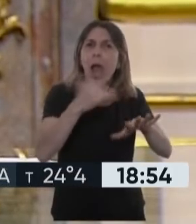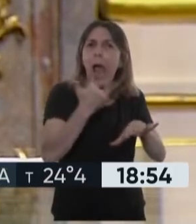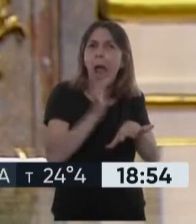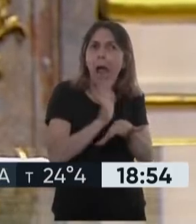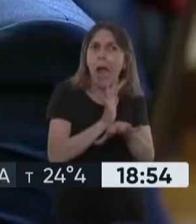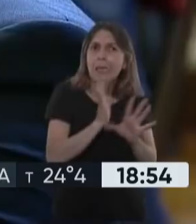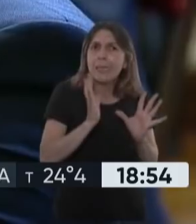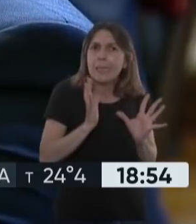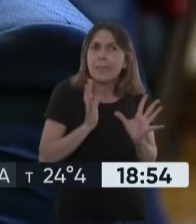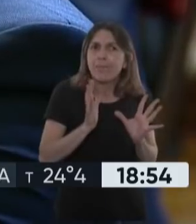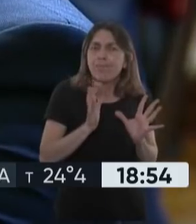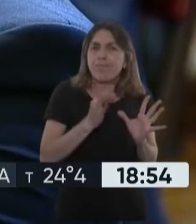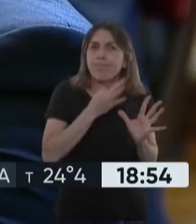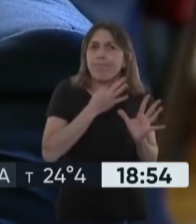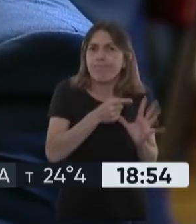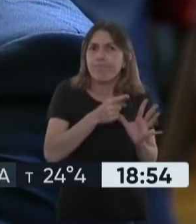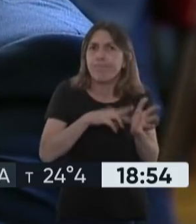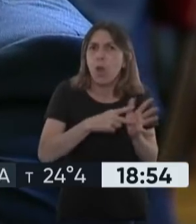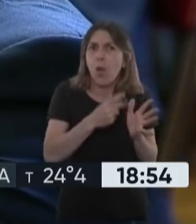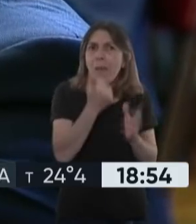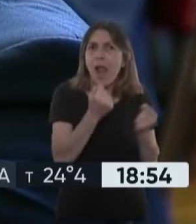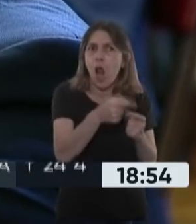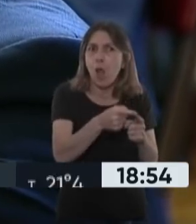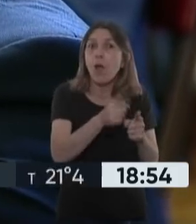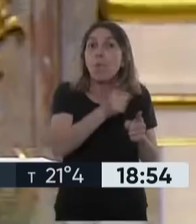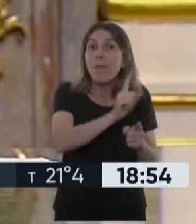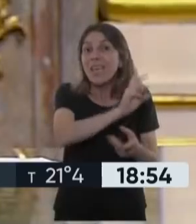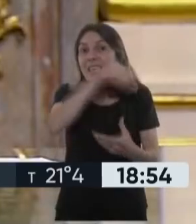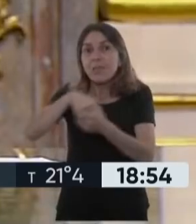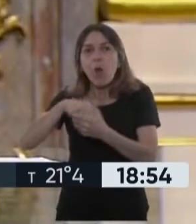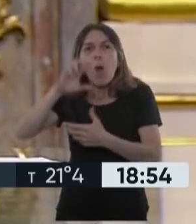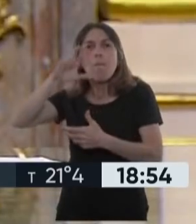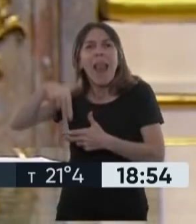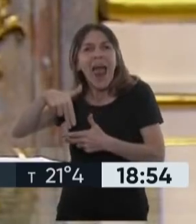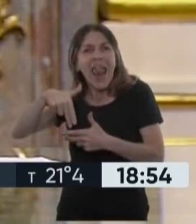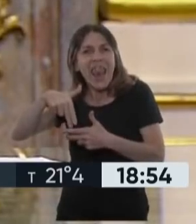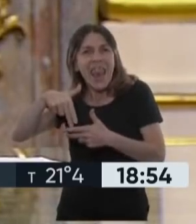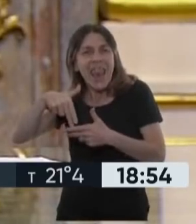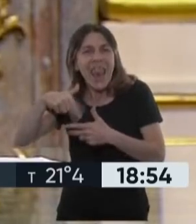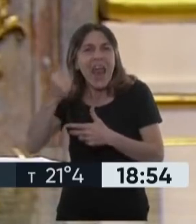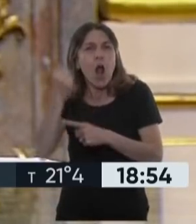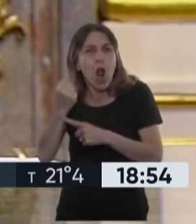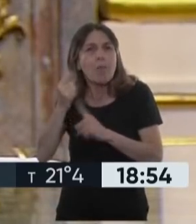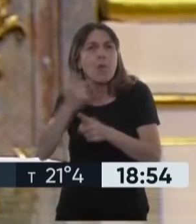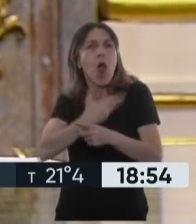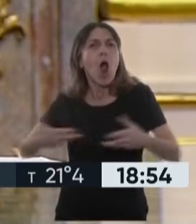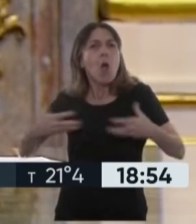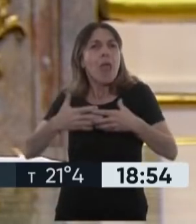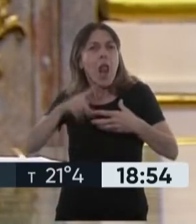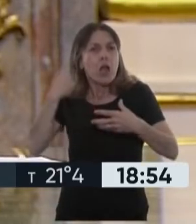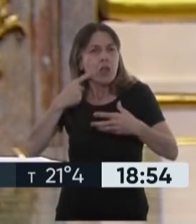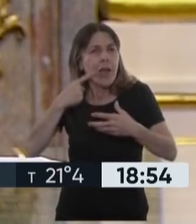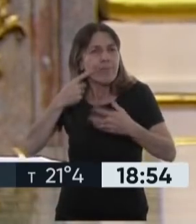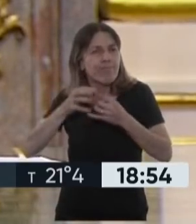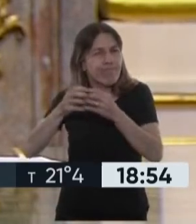vulnerabilidad, se enmarcan dentro del programa económico que el Gobierno Nacional está llevando